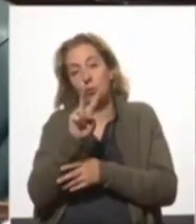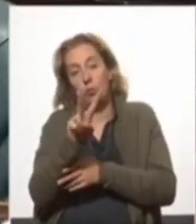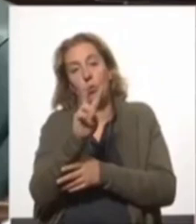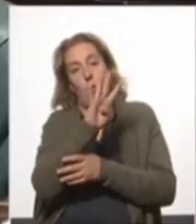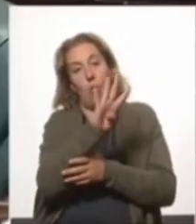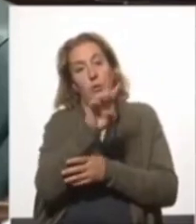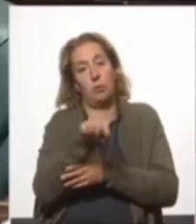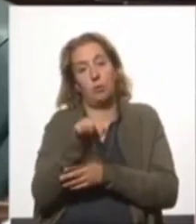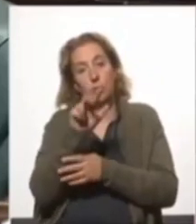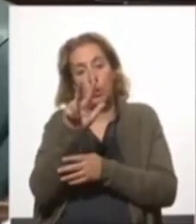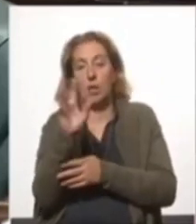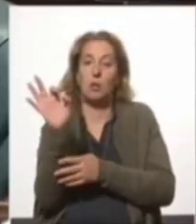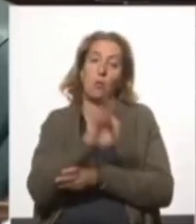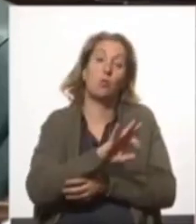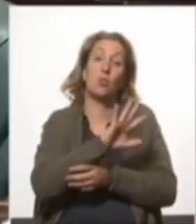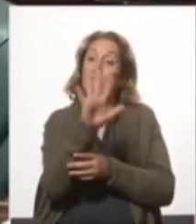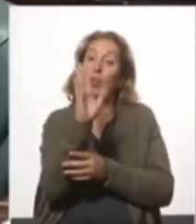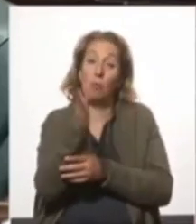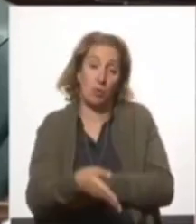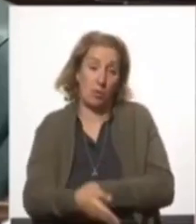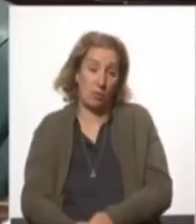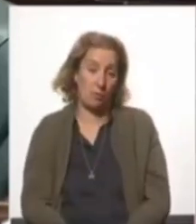o 5%.